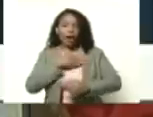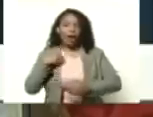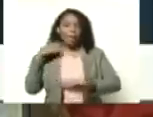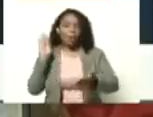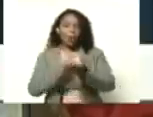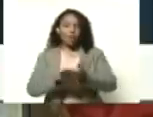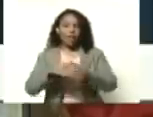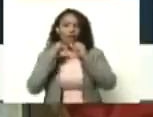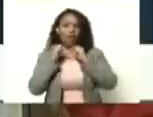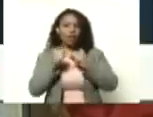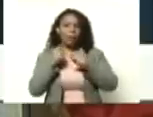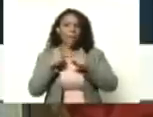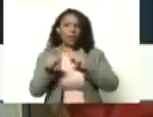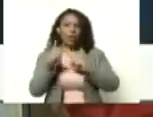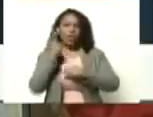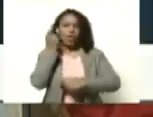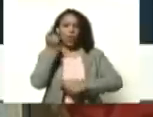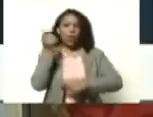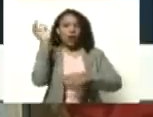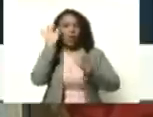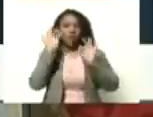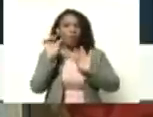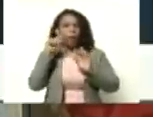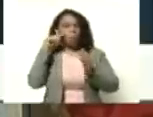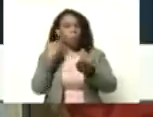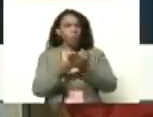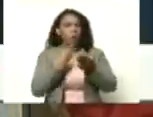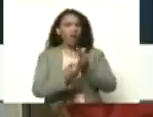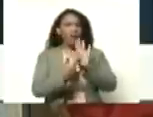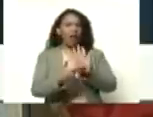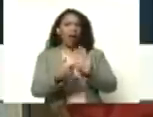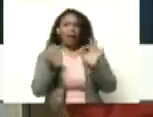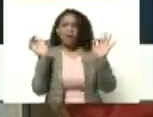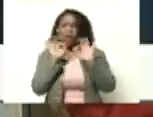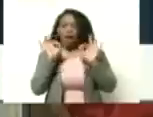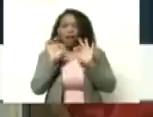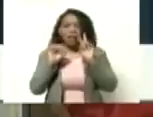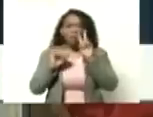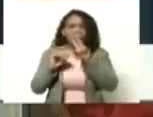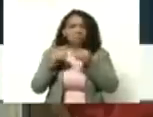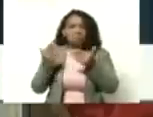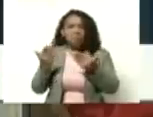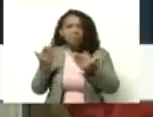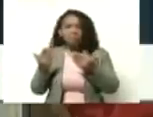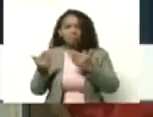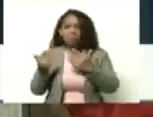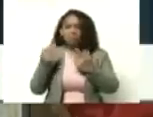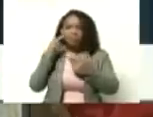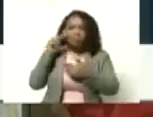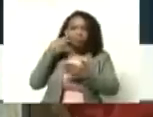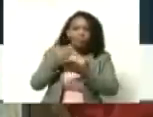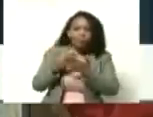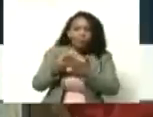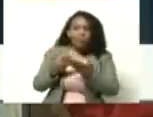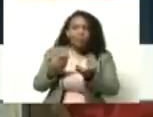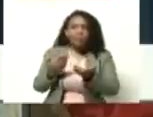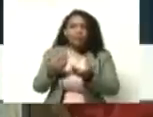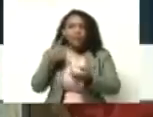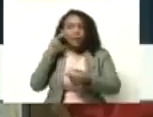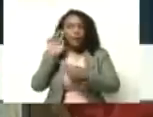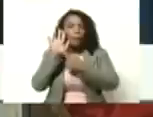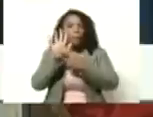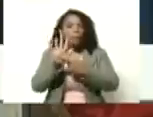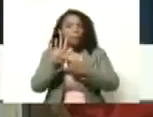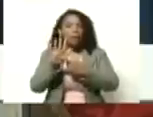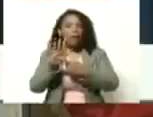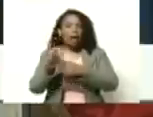la fuerza pero sin ningún tipo de pruebas sin ningún elemento criminalístico que presentase una refutación a lo